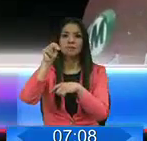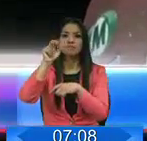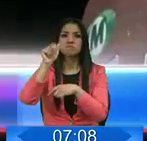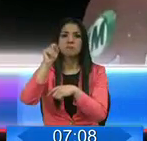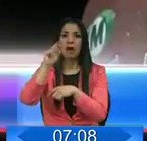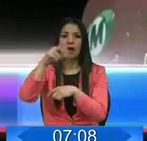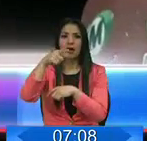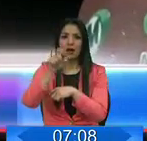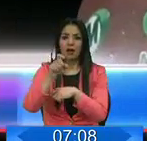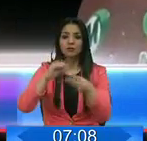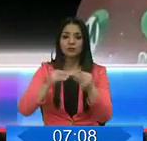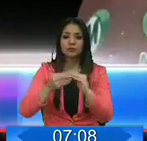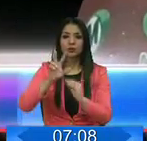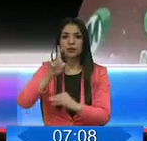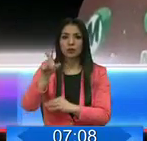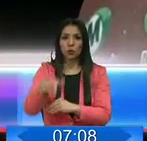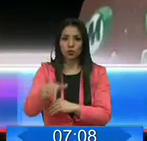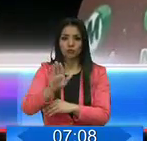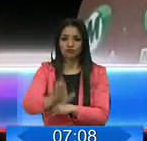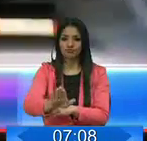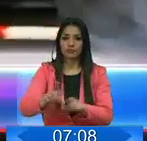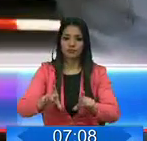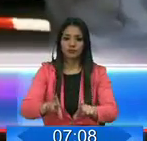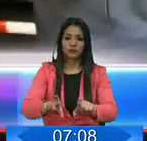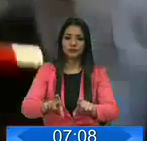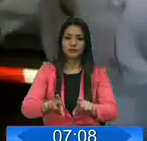disco 31, de placas